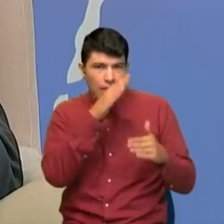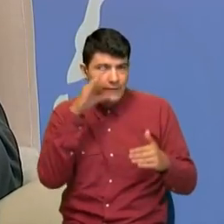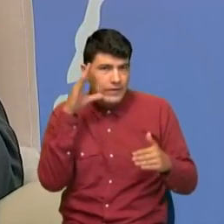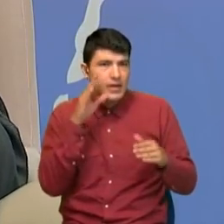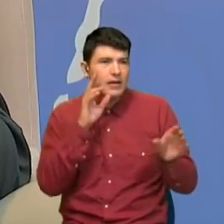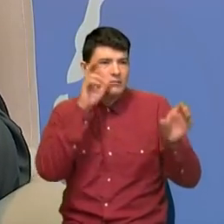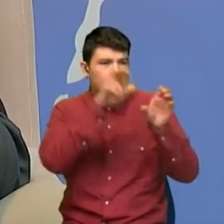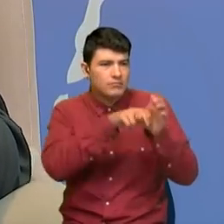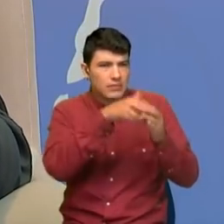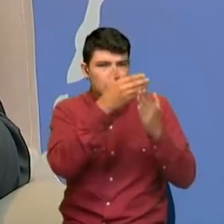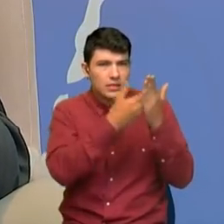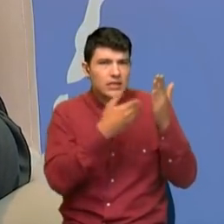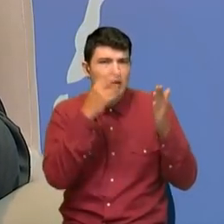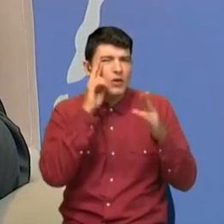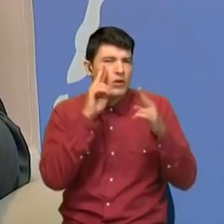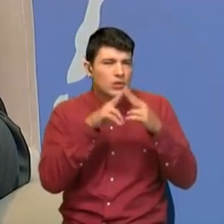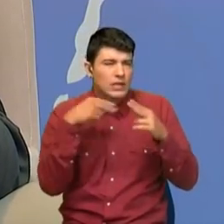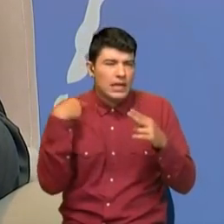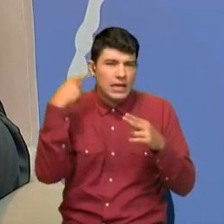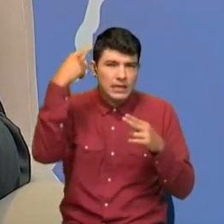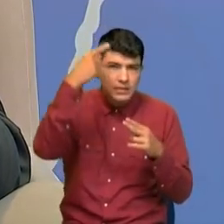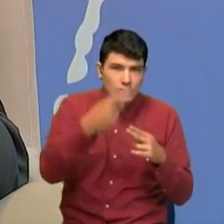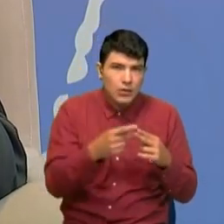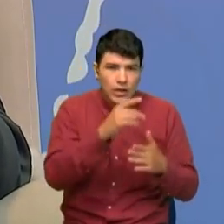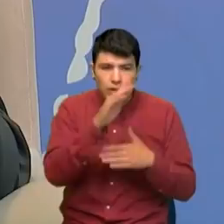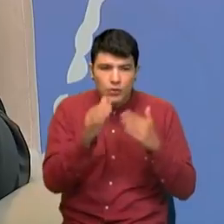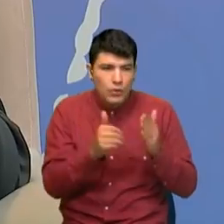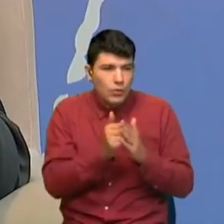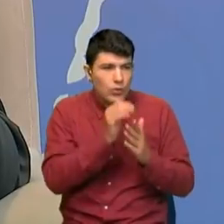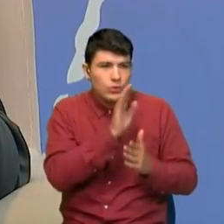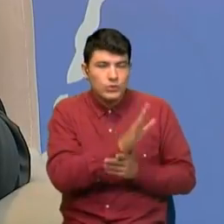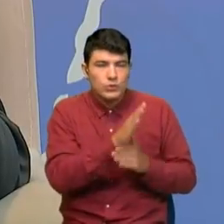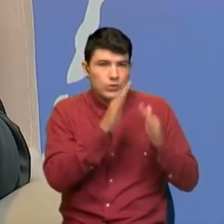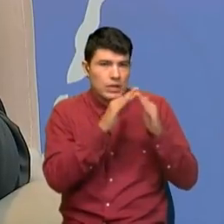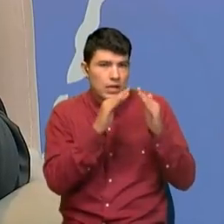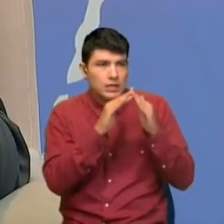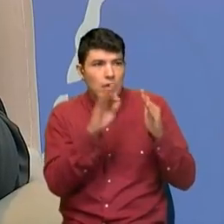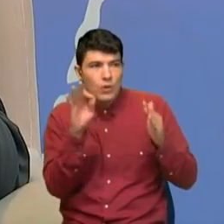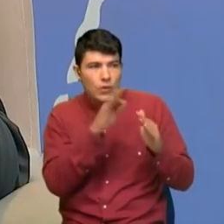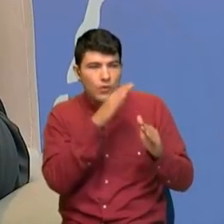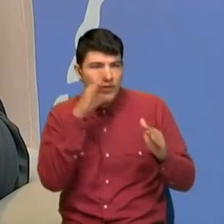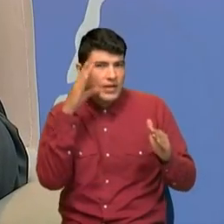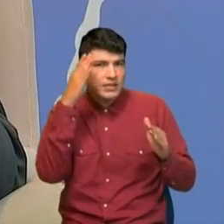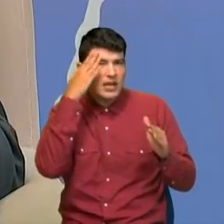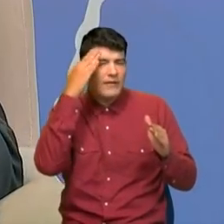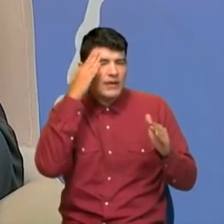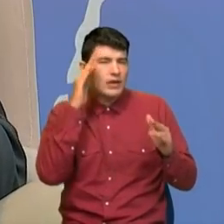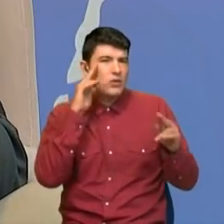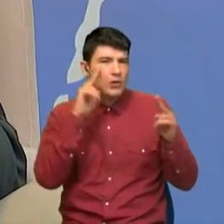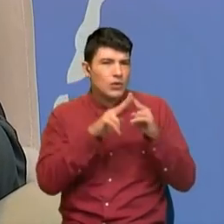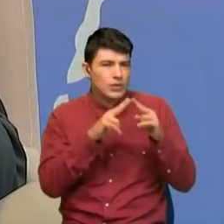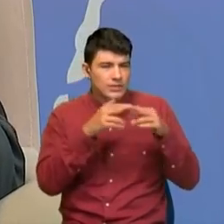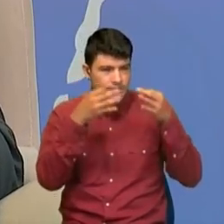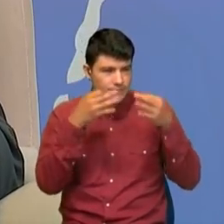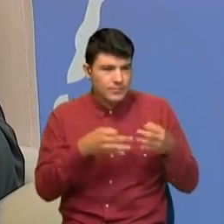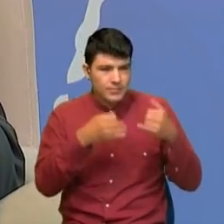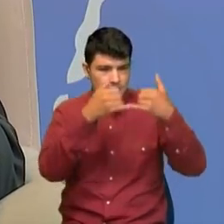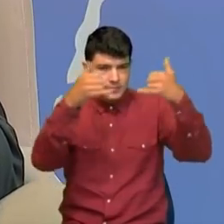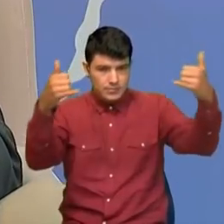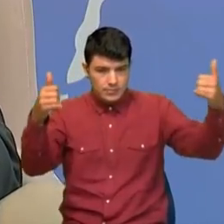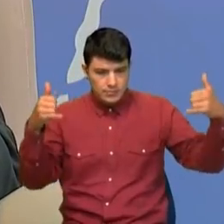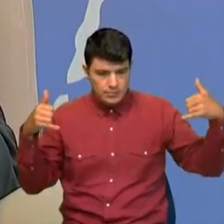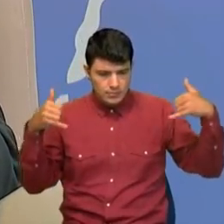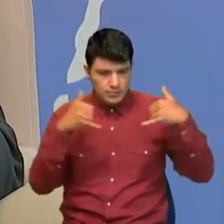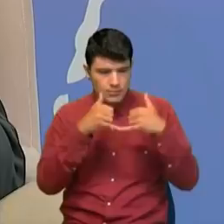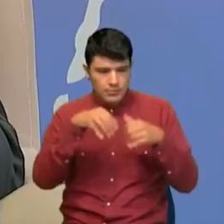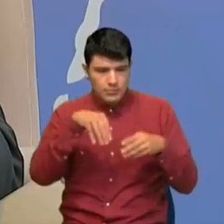Instrumentos Públicos, todas las escrituras que se han presentado frente a esto, para conocer realmente los linderos como tal